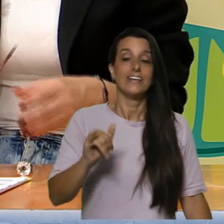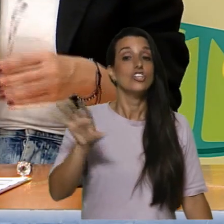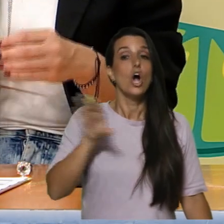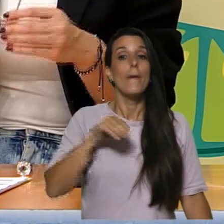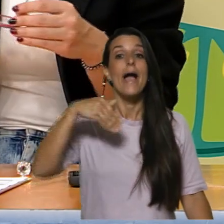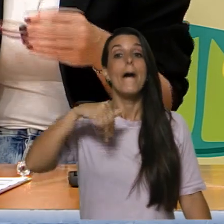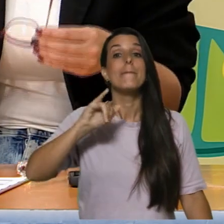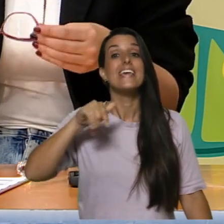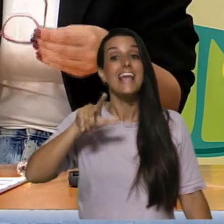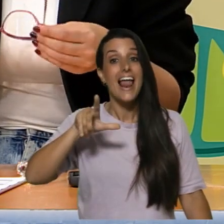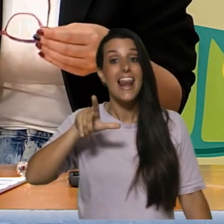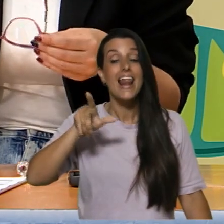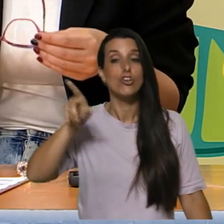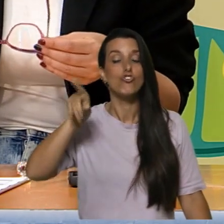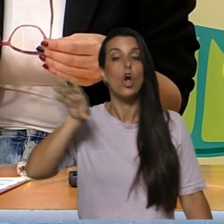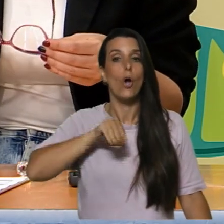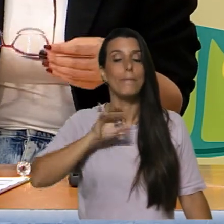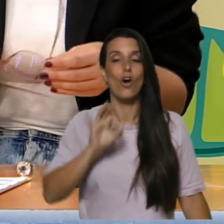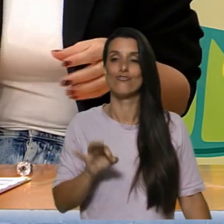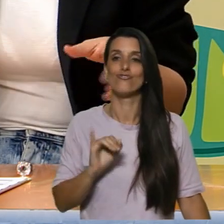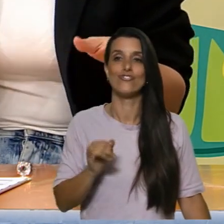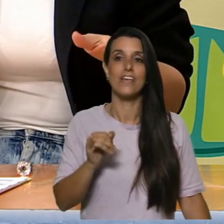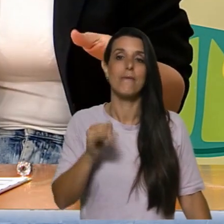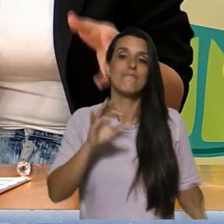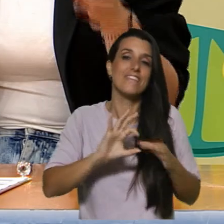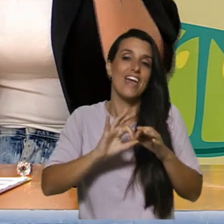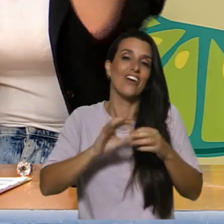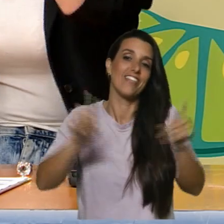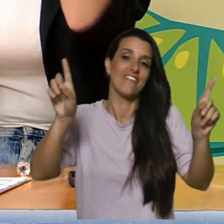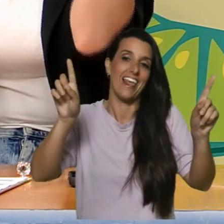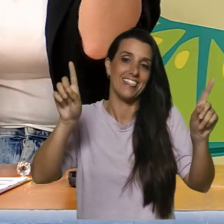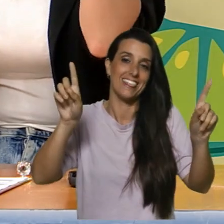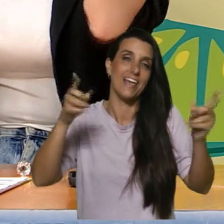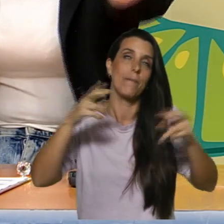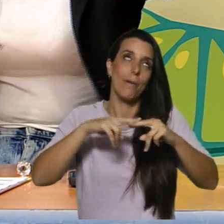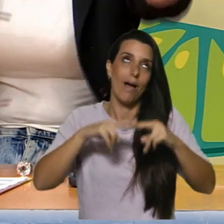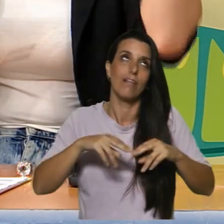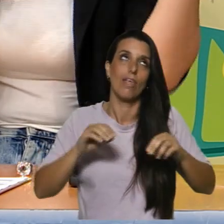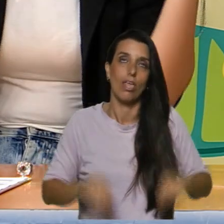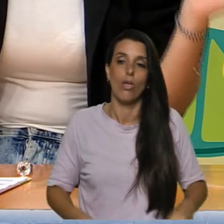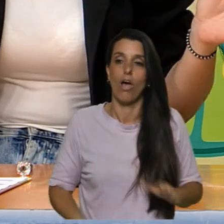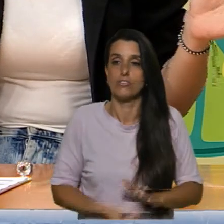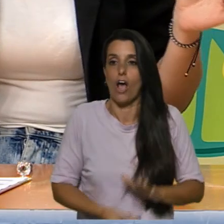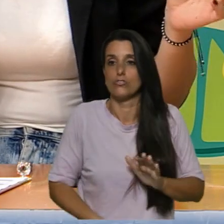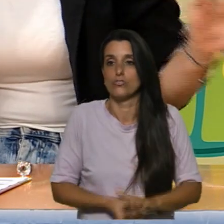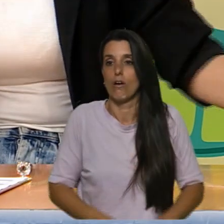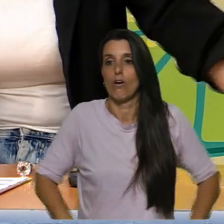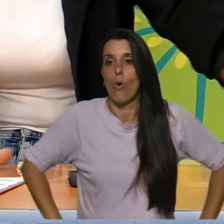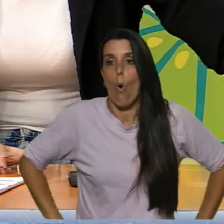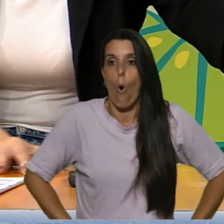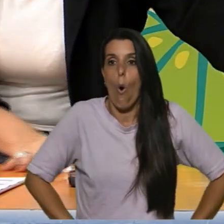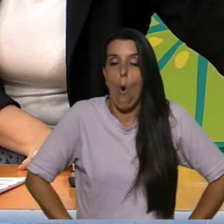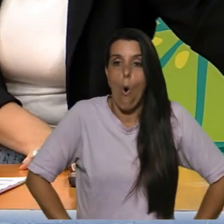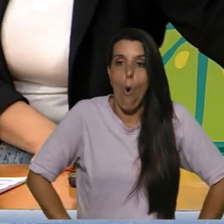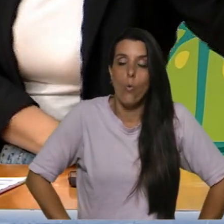Miguel Chaga. Soy parte de su teoría. El miércoles ya es otra cosa. Se confirma. Es otra cosa. Perfecto. Pero los martes cuestan, chicos. Sí,